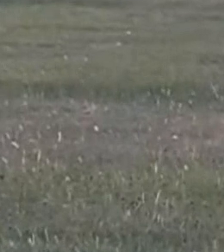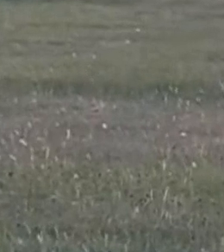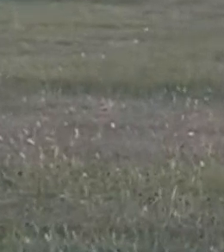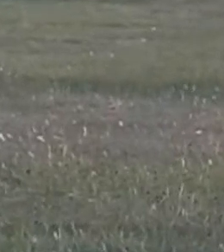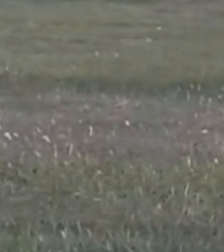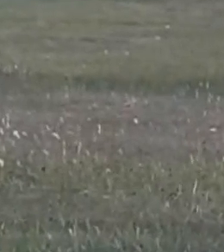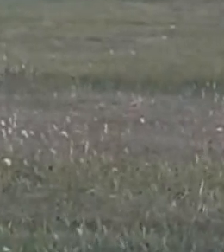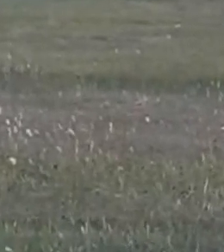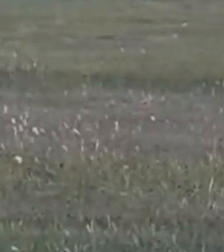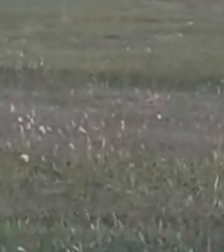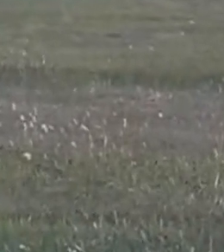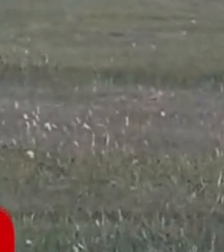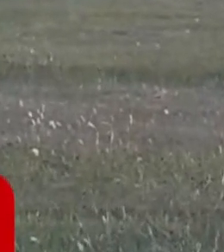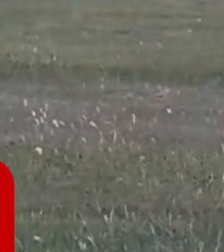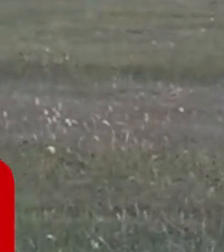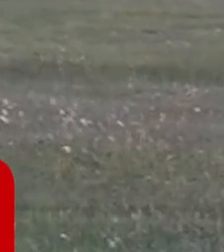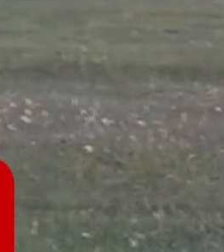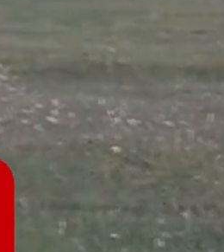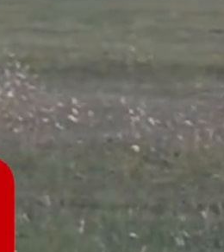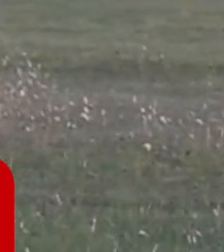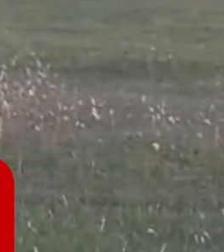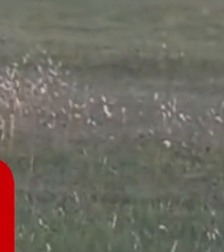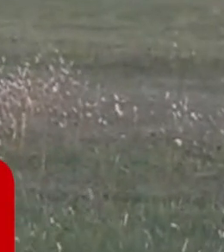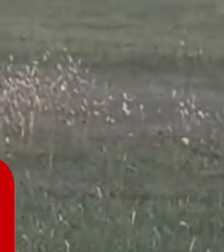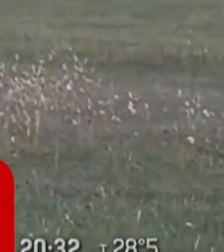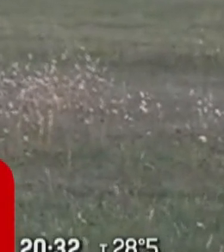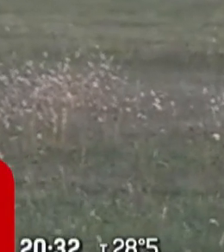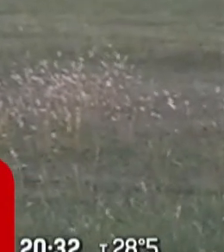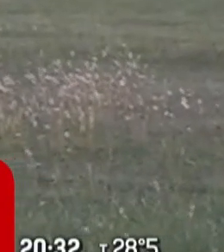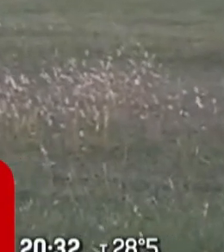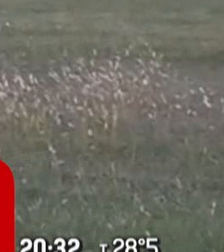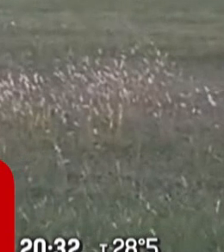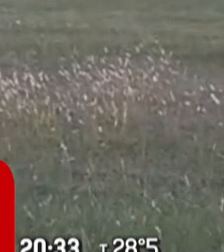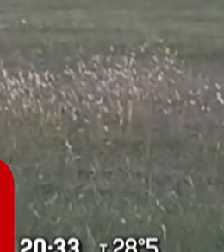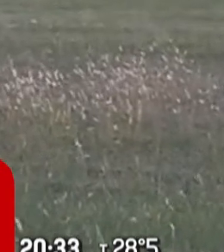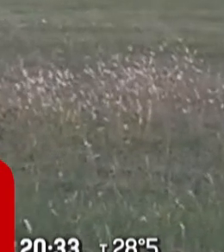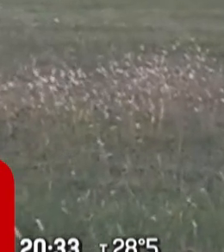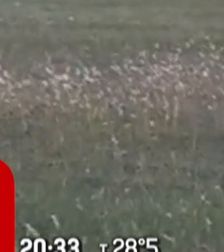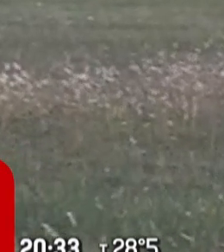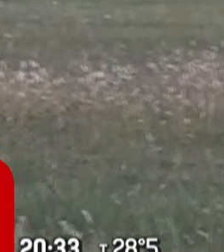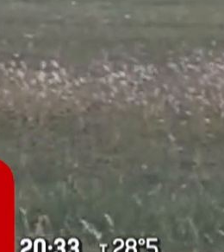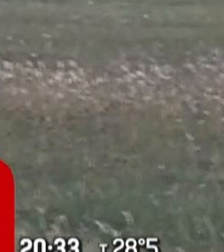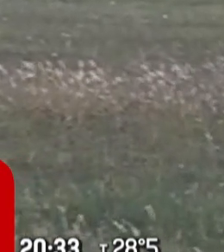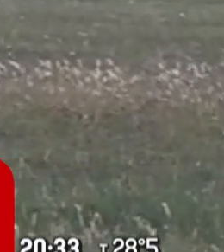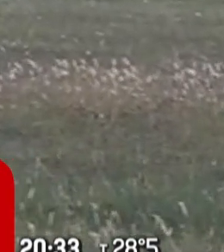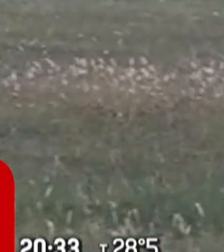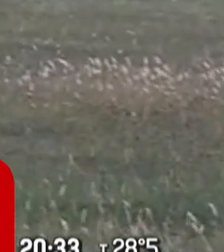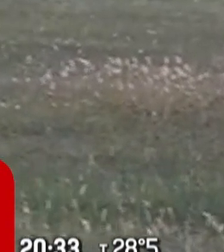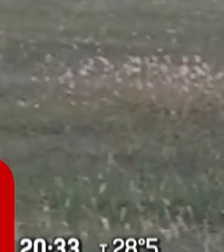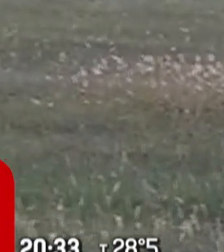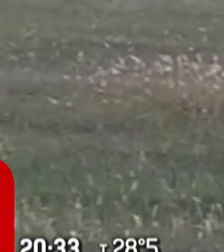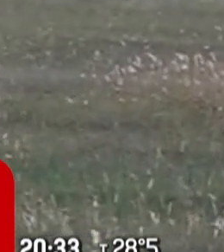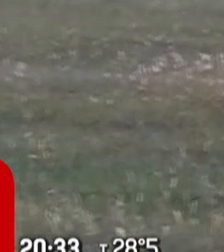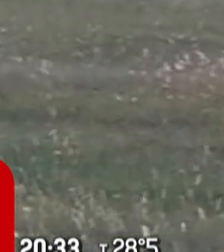Hace menos de una hora despegó ese avión de Aerolíneas Argentinas rumbo a Moscú para traer las primeras 300.000 vacunas para empezar a vacunar a la